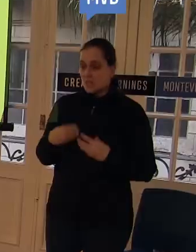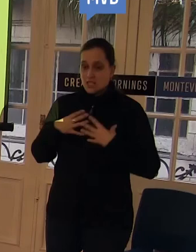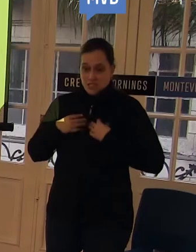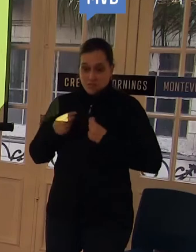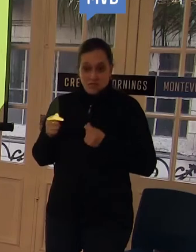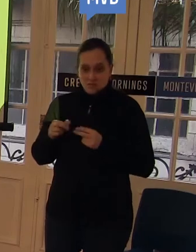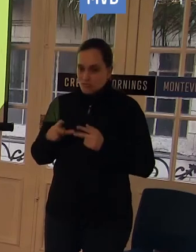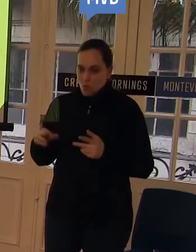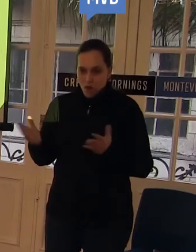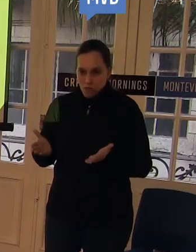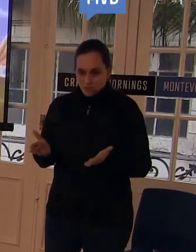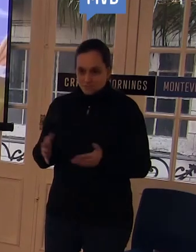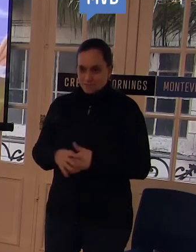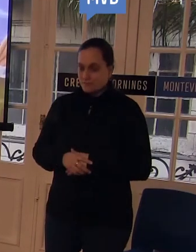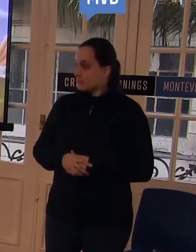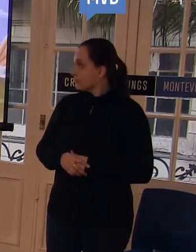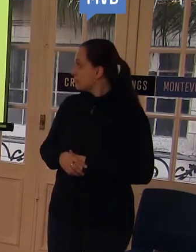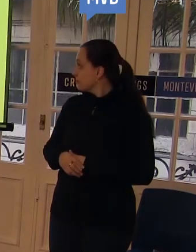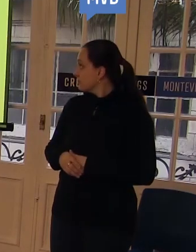emociones.